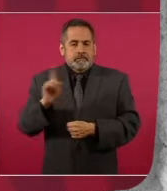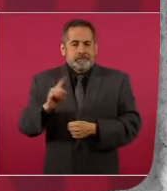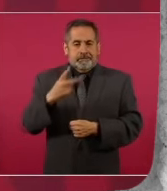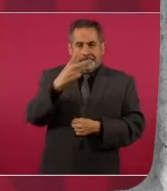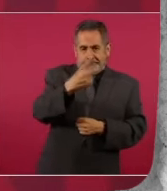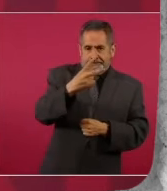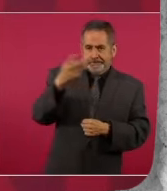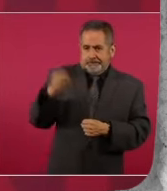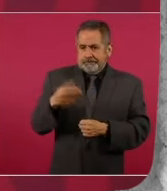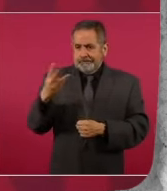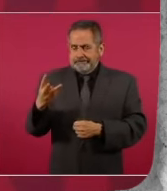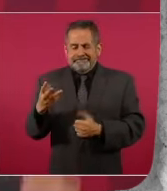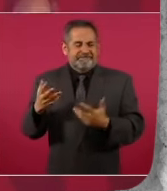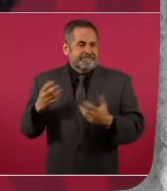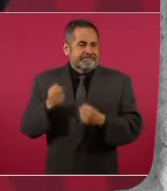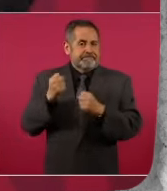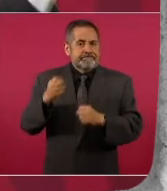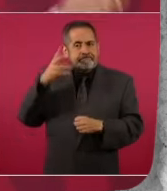Entonces, hacia adelante